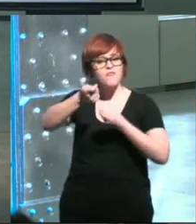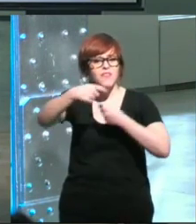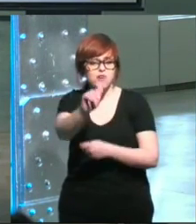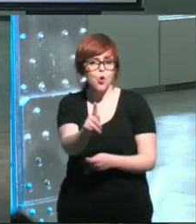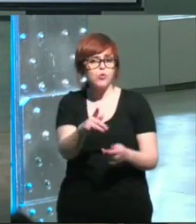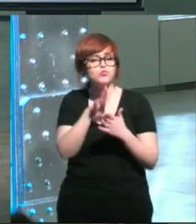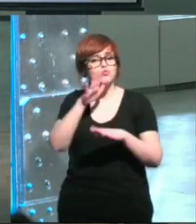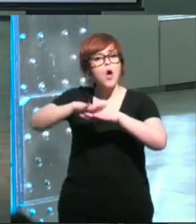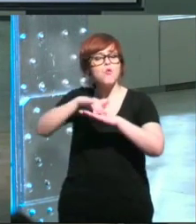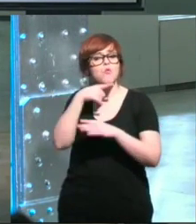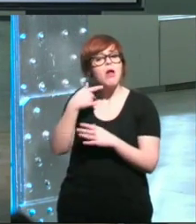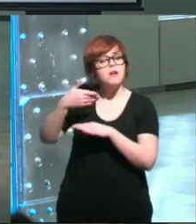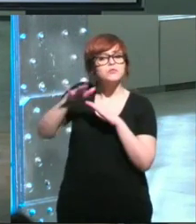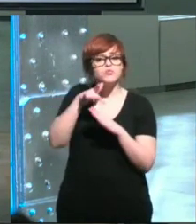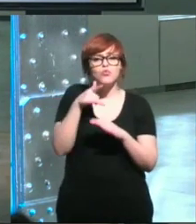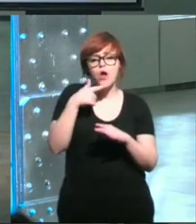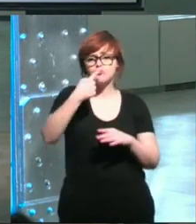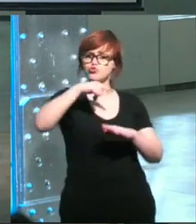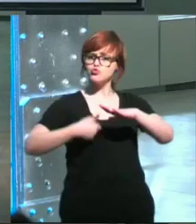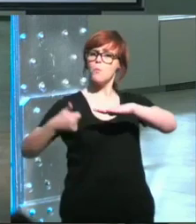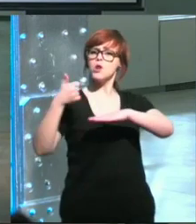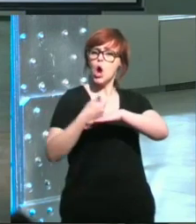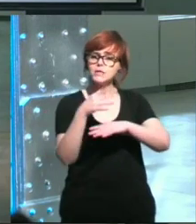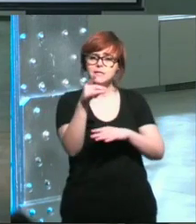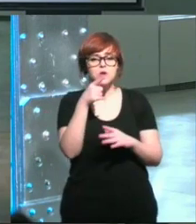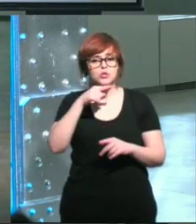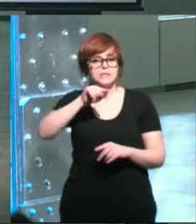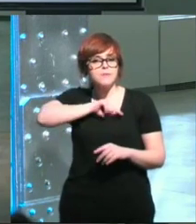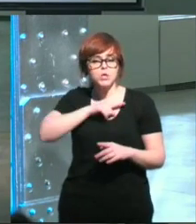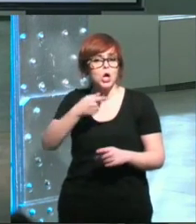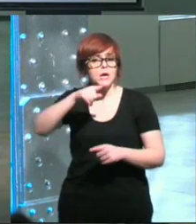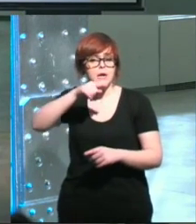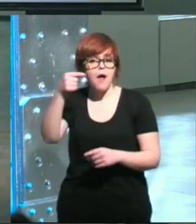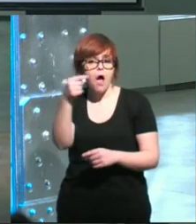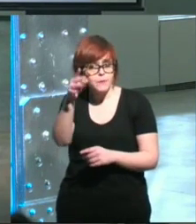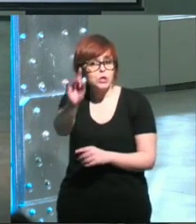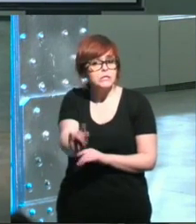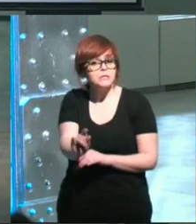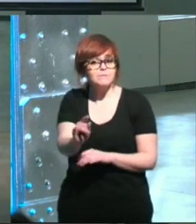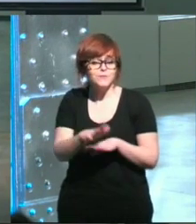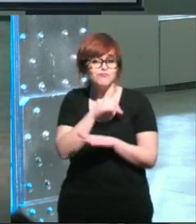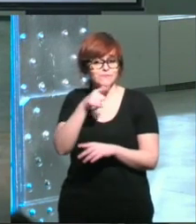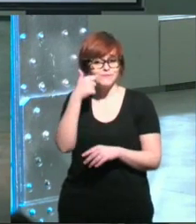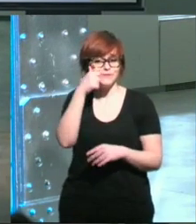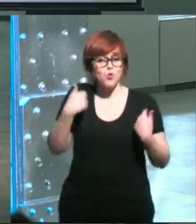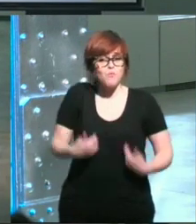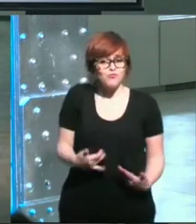somos superiores, etcétera, etcétera, etcétera. Pero eran los sentimientos más negativos, pero los más básicos del ser humano. El